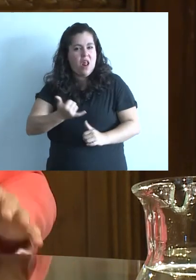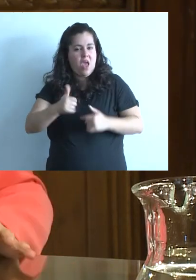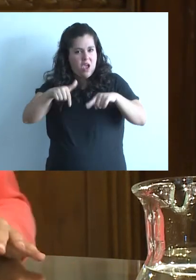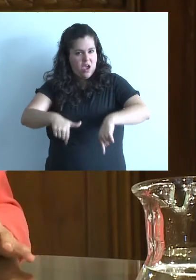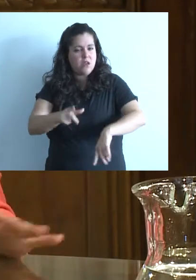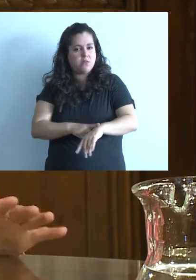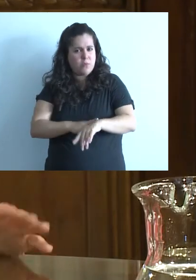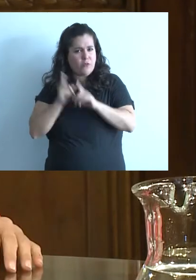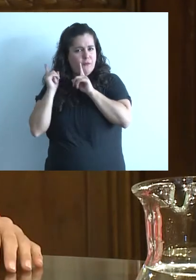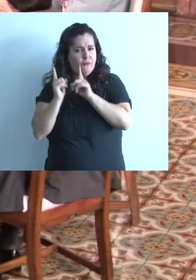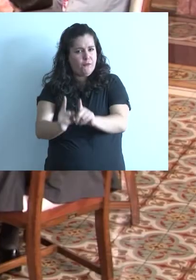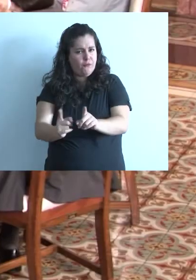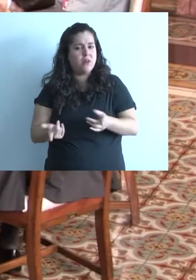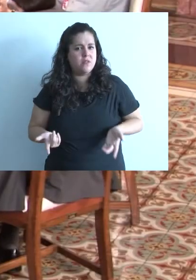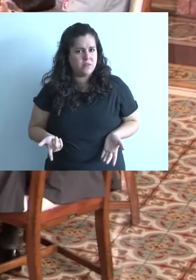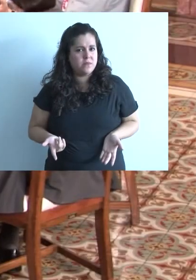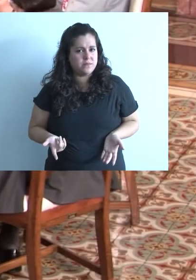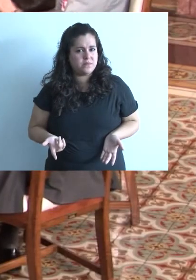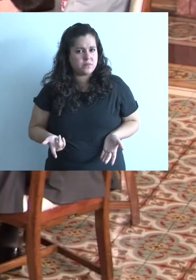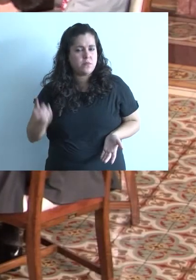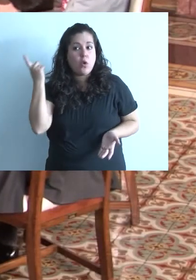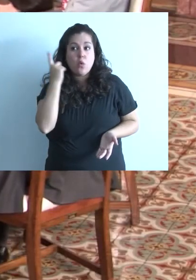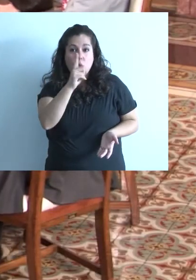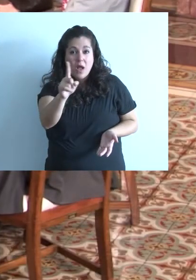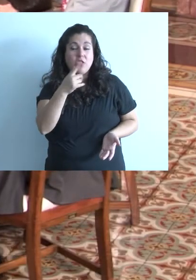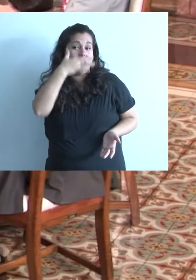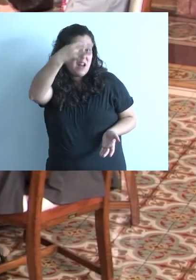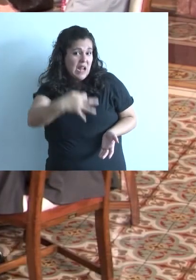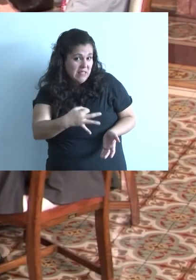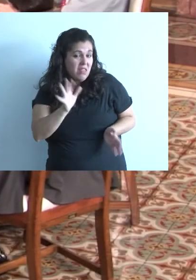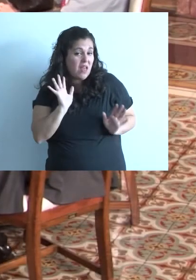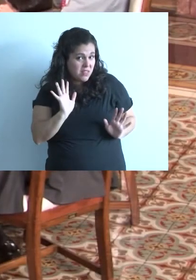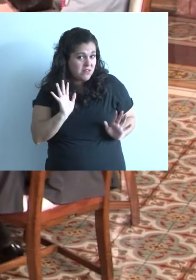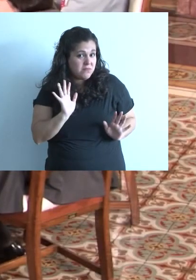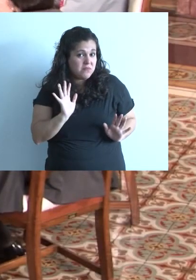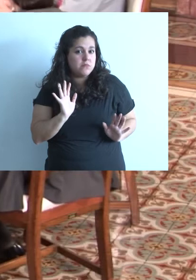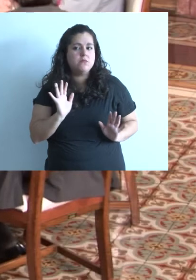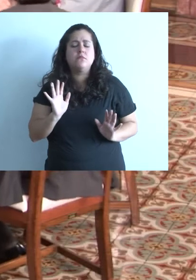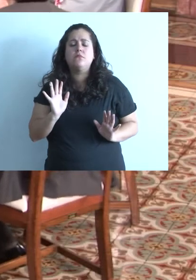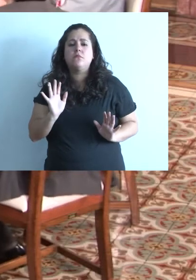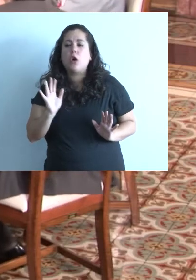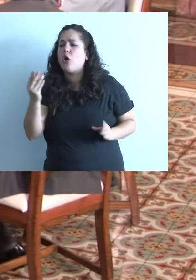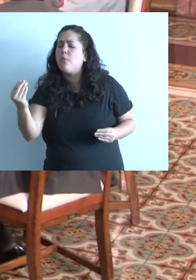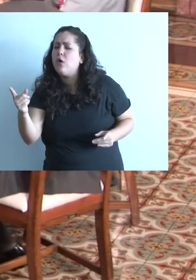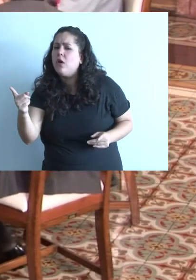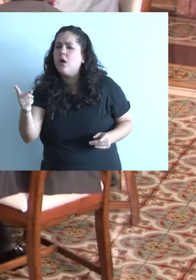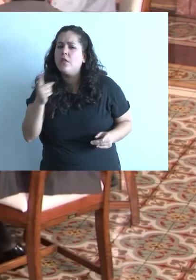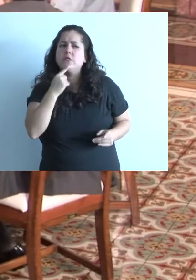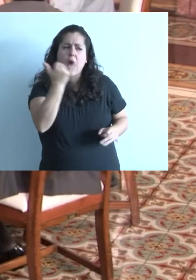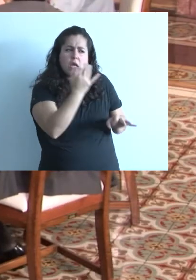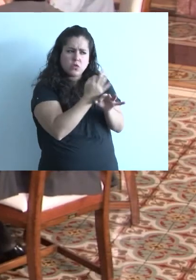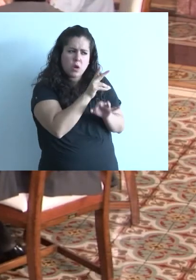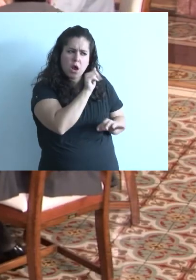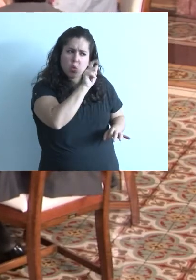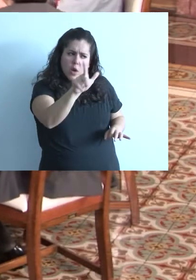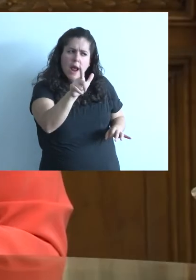pasó hace bastante. Y todavía estás en civilización o barbárica. Cuando, en realidad, en las escuelas rurales. ¿Cómo? En las